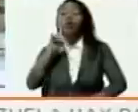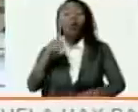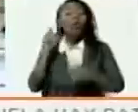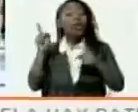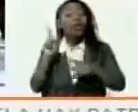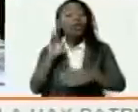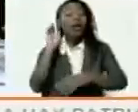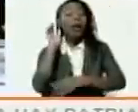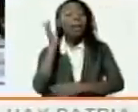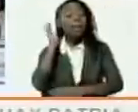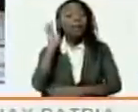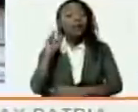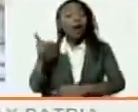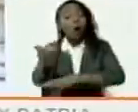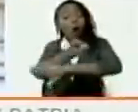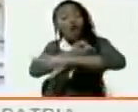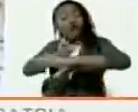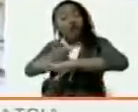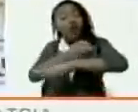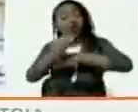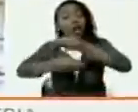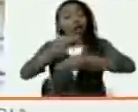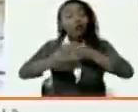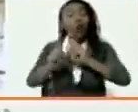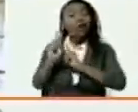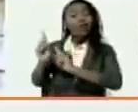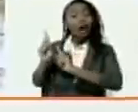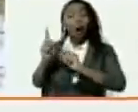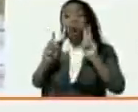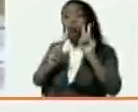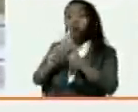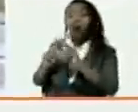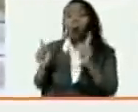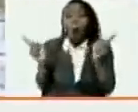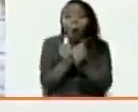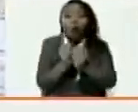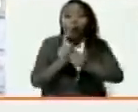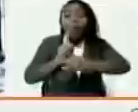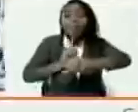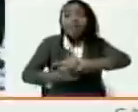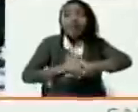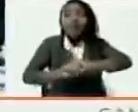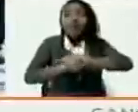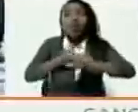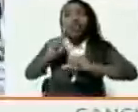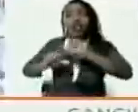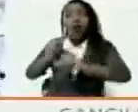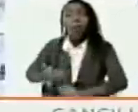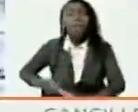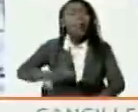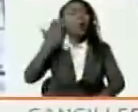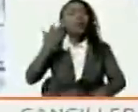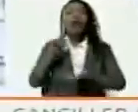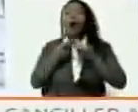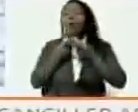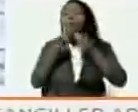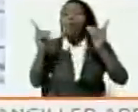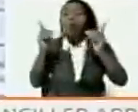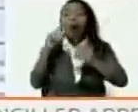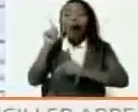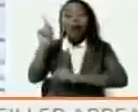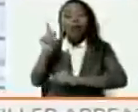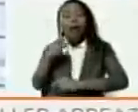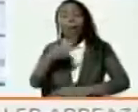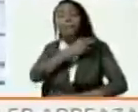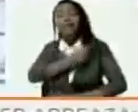el Palacio de Gobierno. Se tiene previsto que en breves minutos se estén desarrollando importantes declaraciones por parte